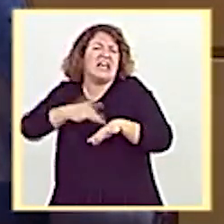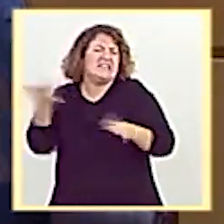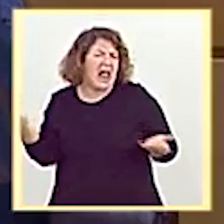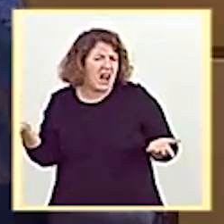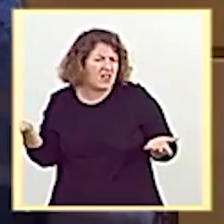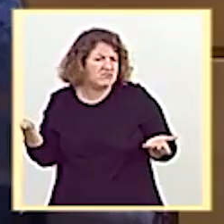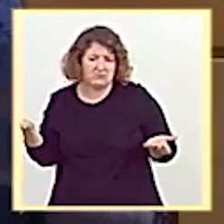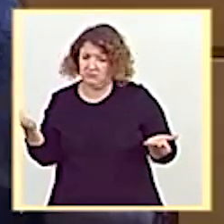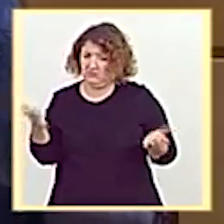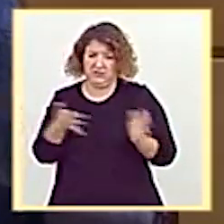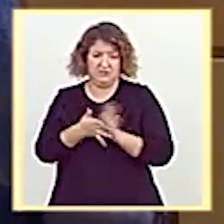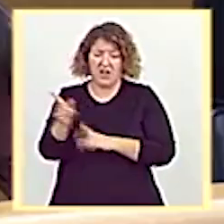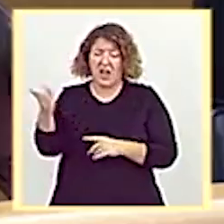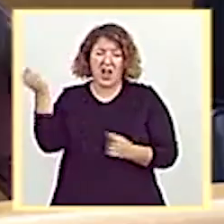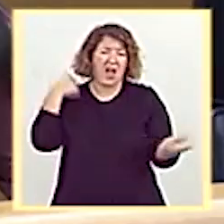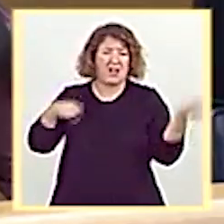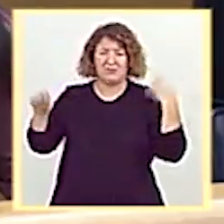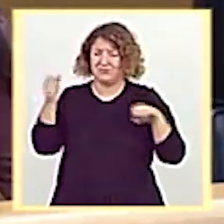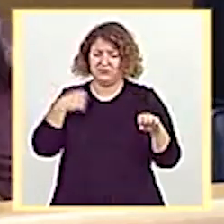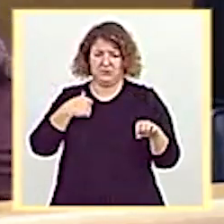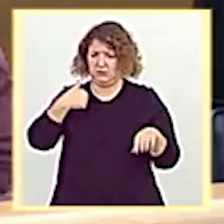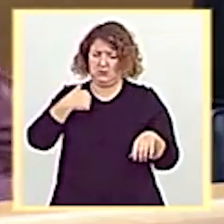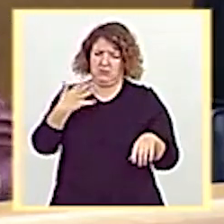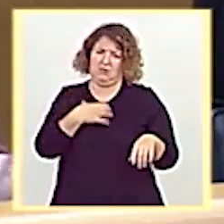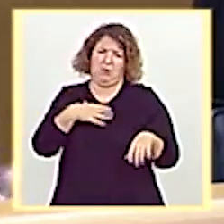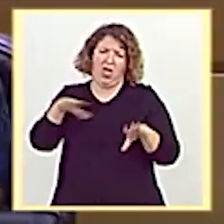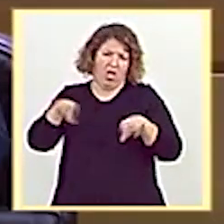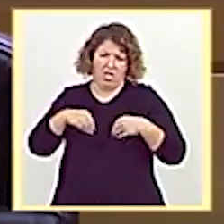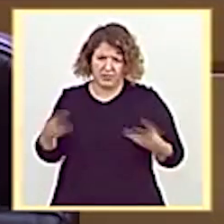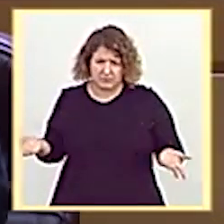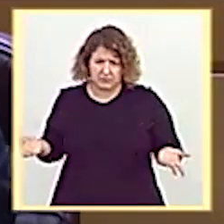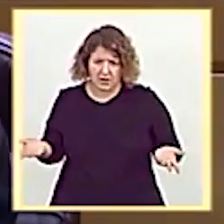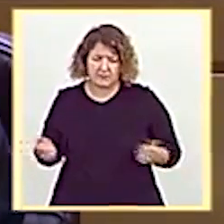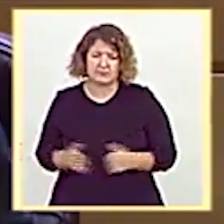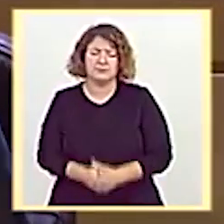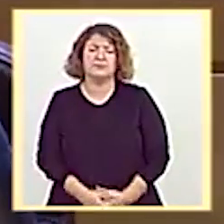son tolerables. Me remito a la pregunta que ya está hecha.